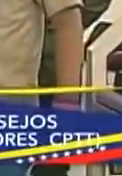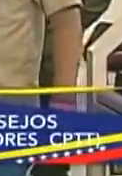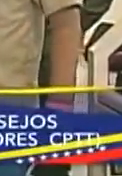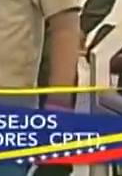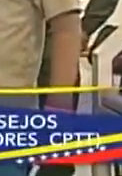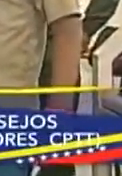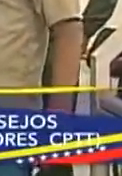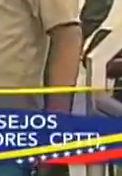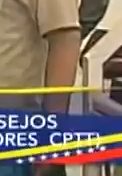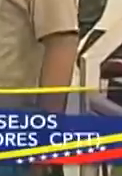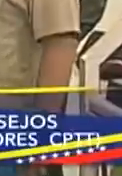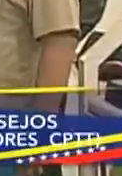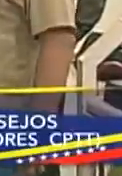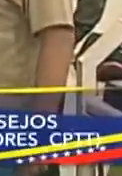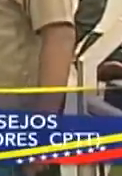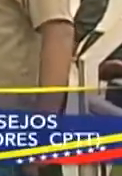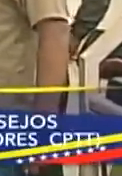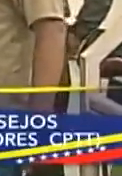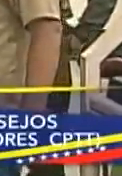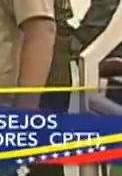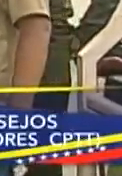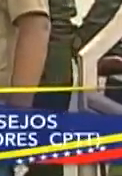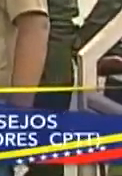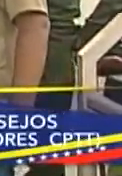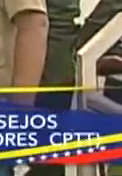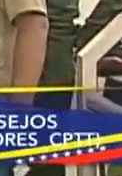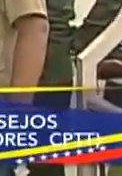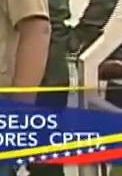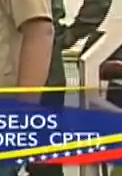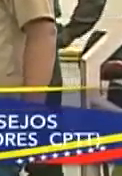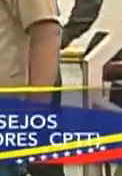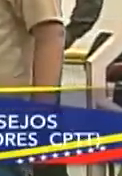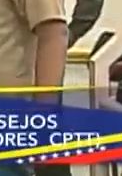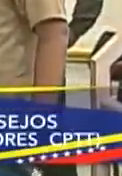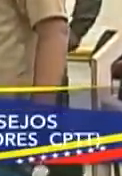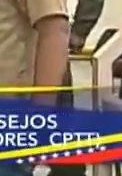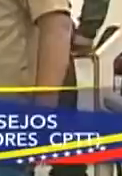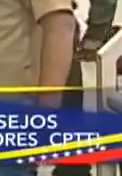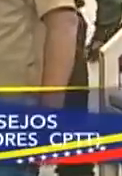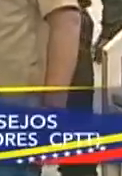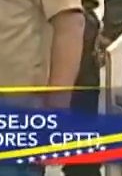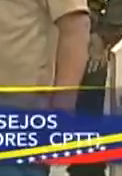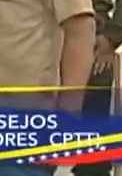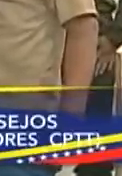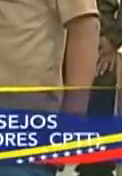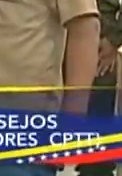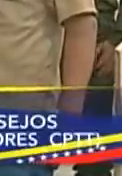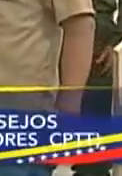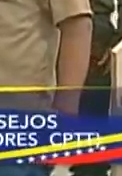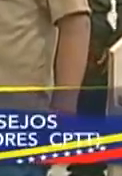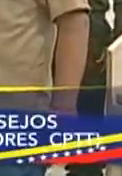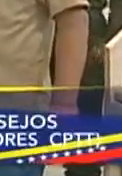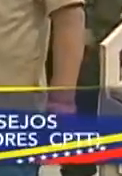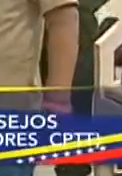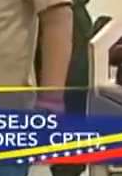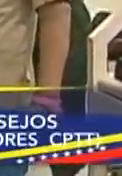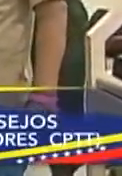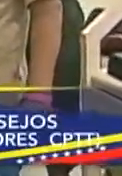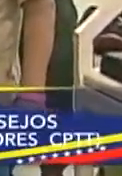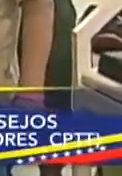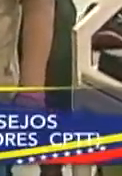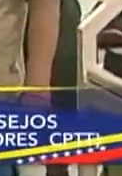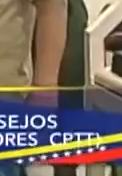buena consigna, ¿ves? Sí. El CPT que lo hace todo. Todo, todo. Aquí está, bueno, este es el